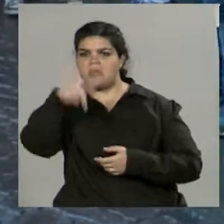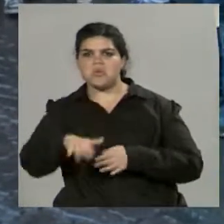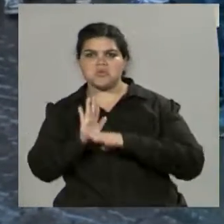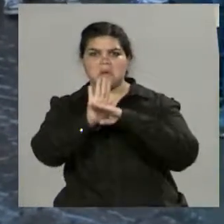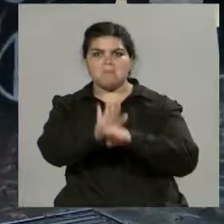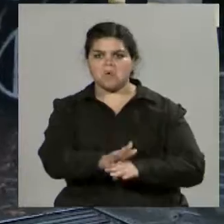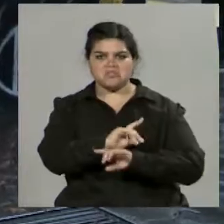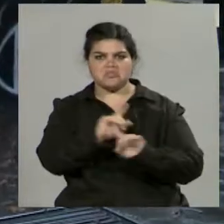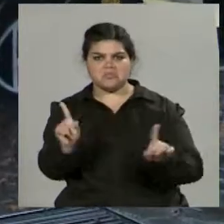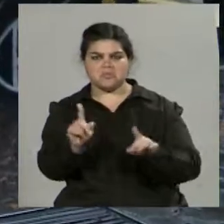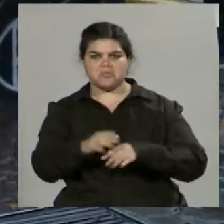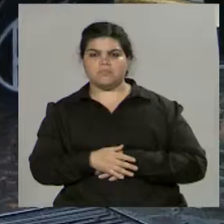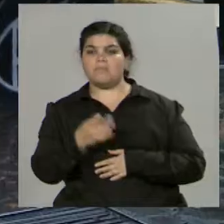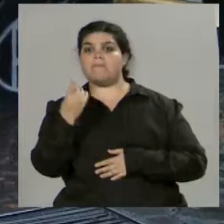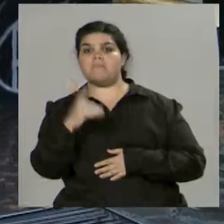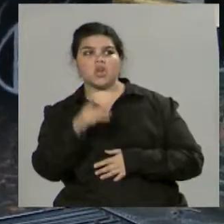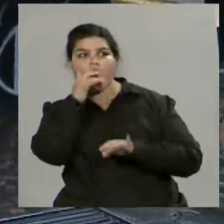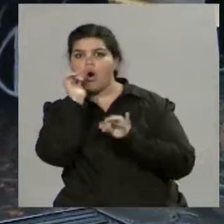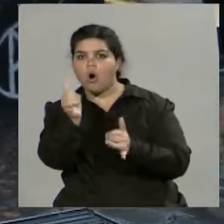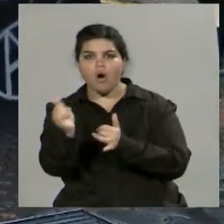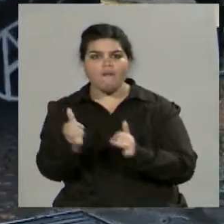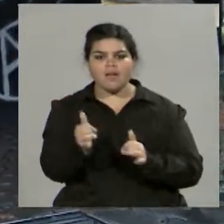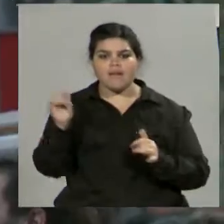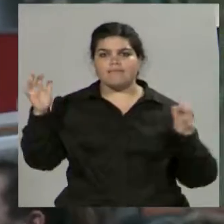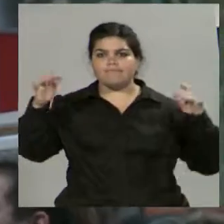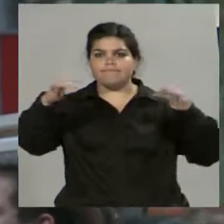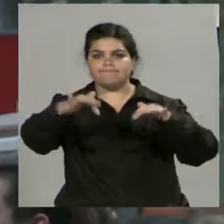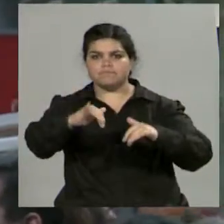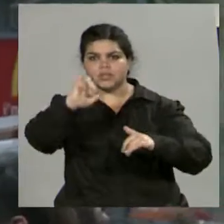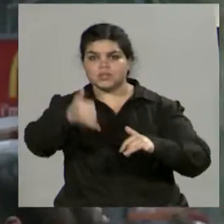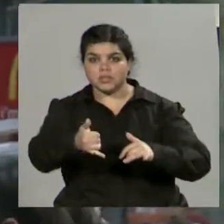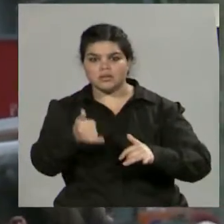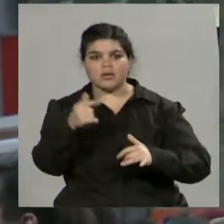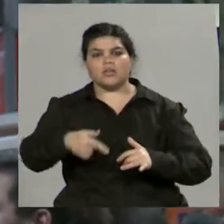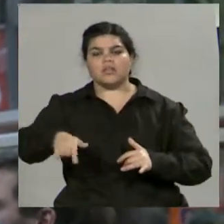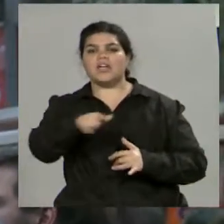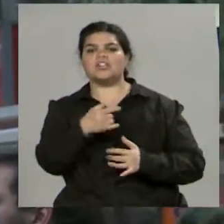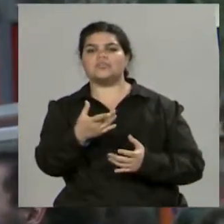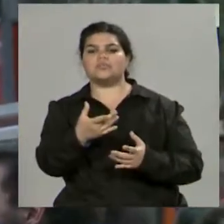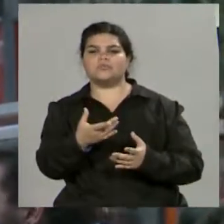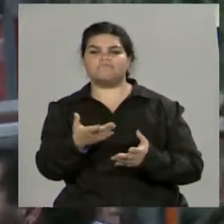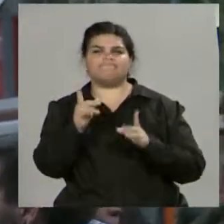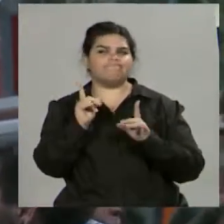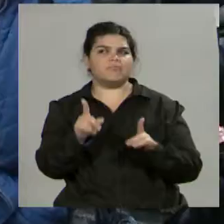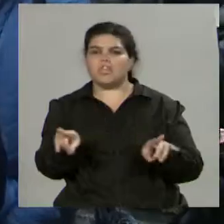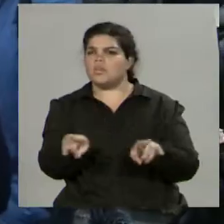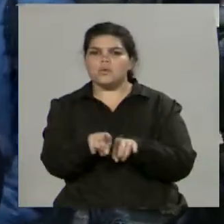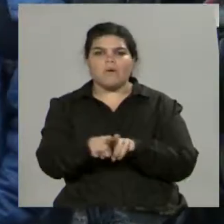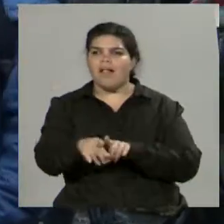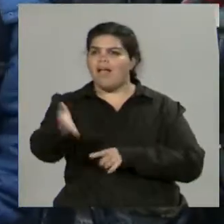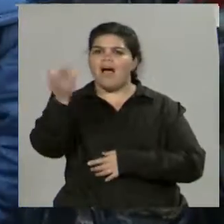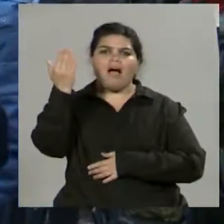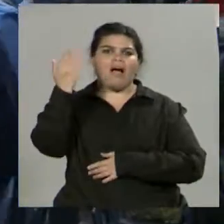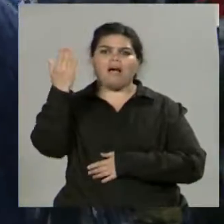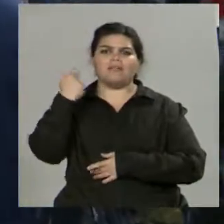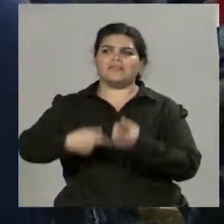pero veo la presencia juvenil y bueno, nos lleva a esa época y a ese lugar